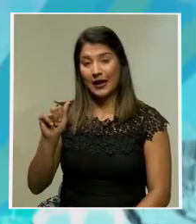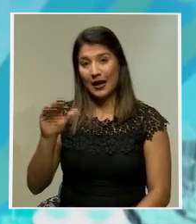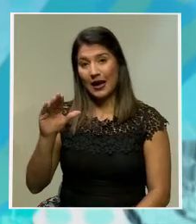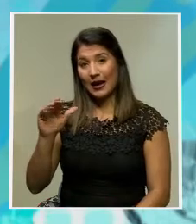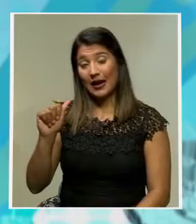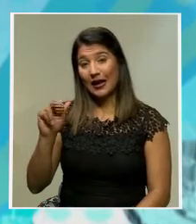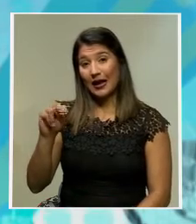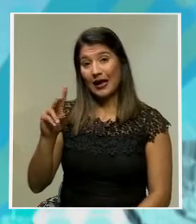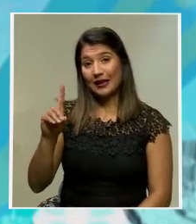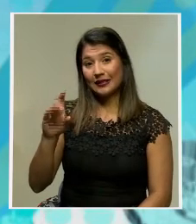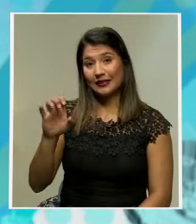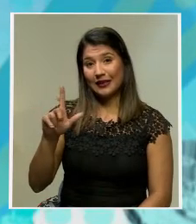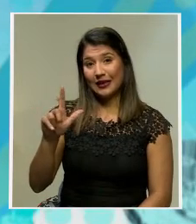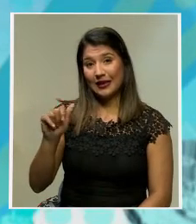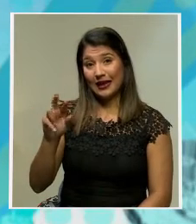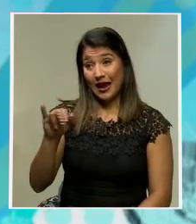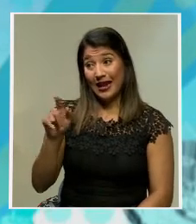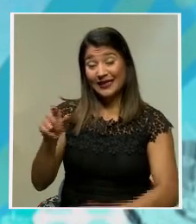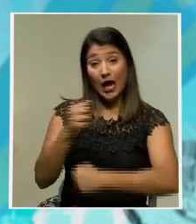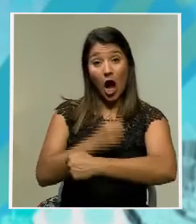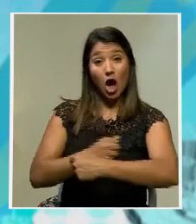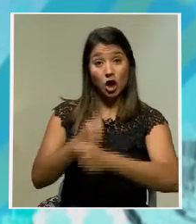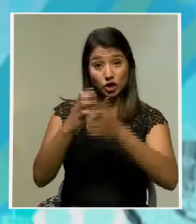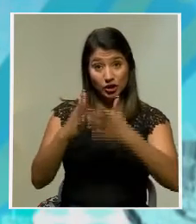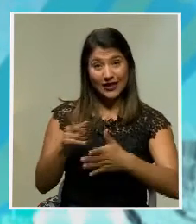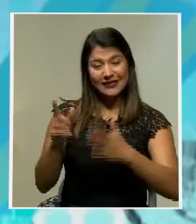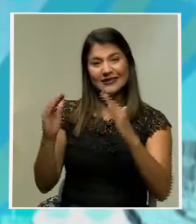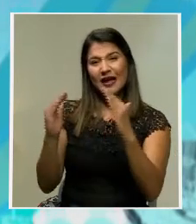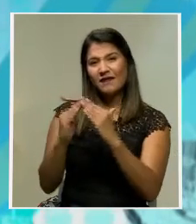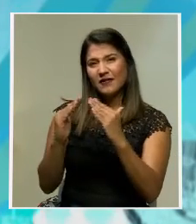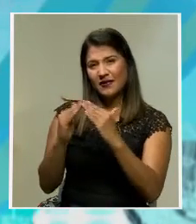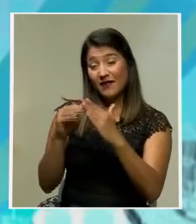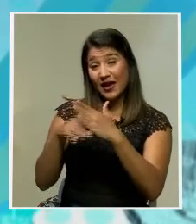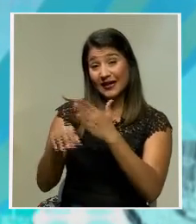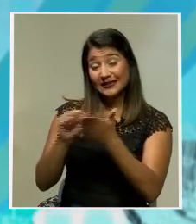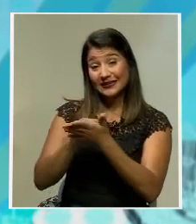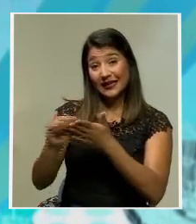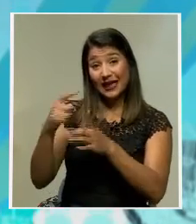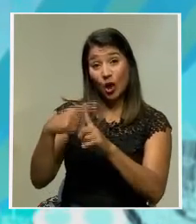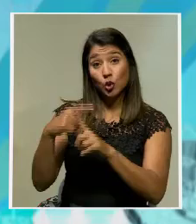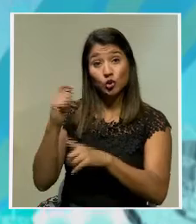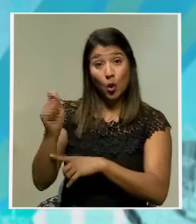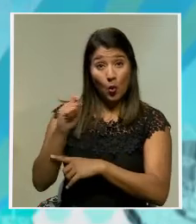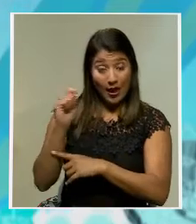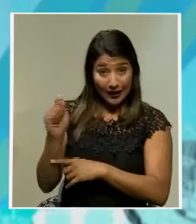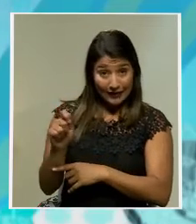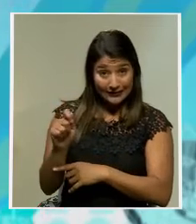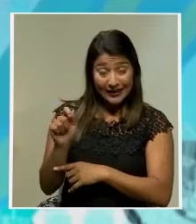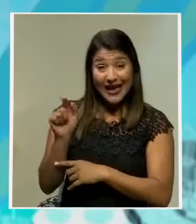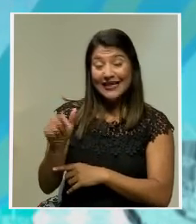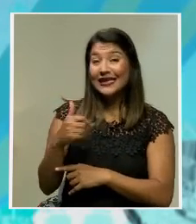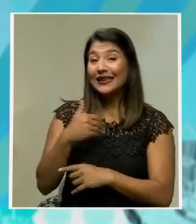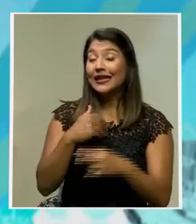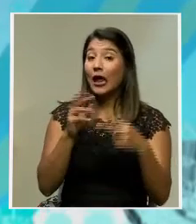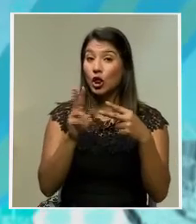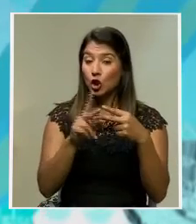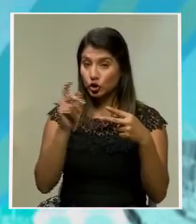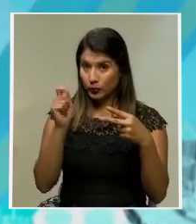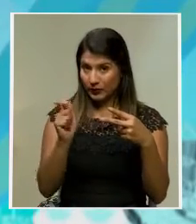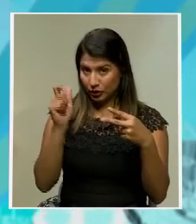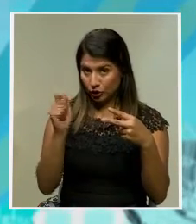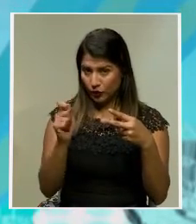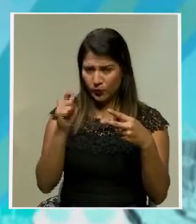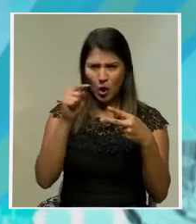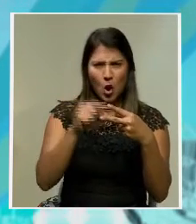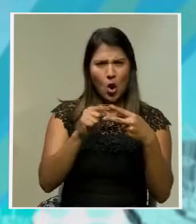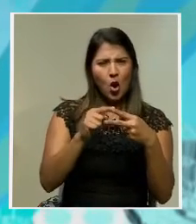una cocinera vecina de un lugarcito remoto en Santa Cruz de Guanacaste, que tenía 2 pensiones, una,